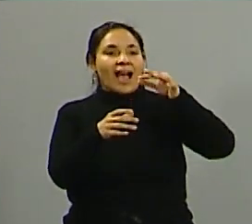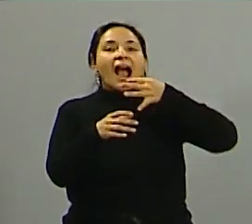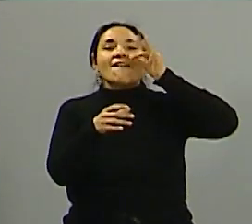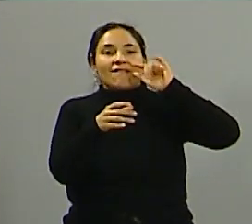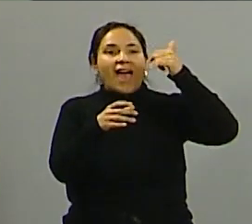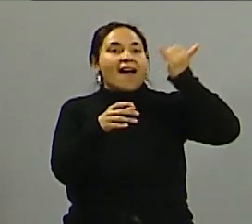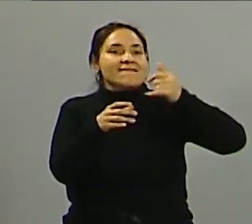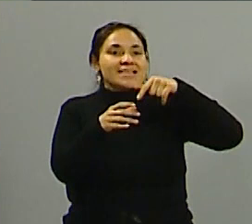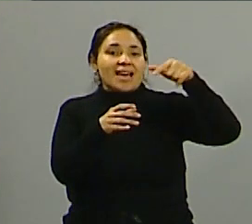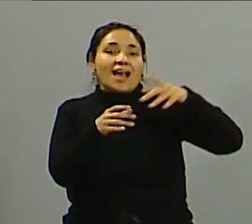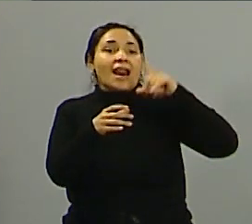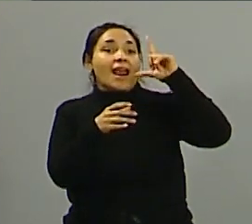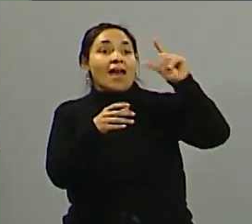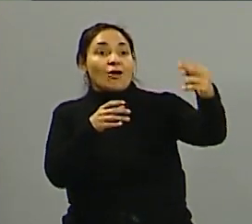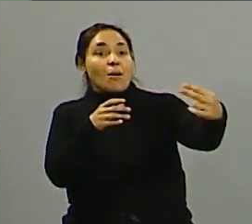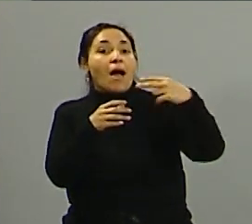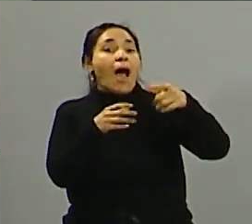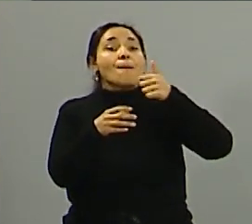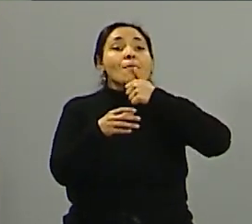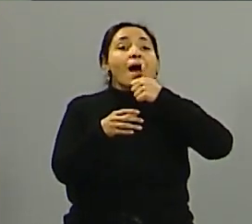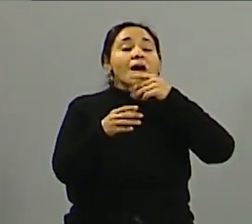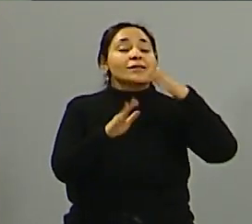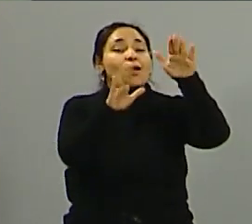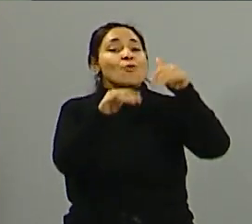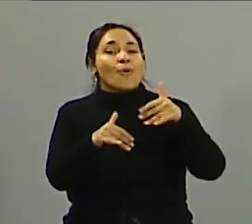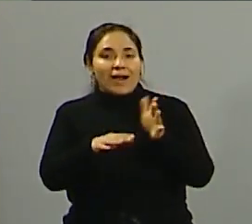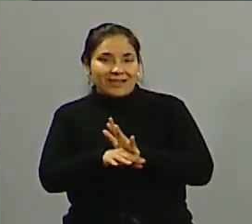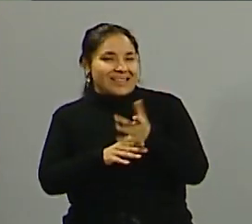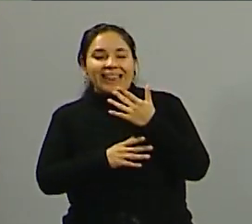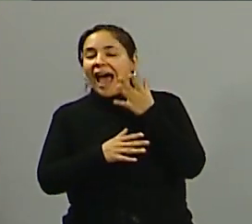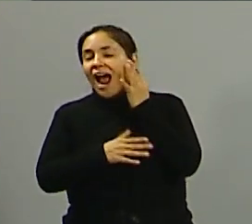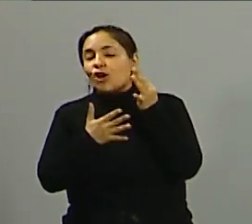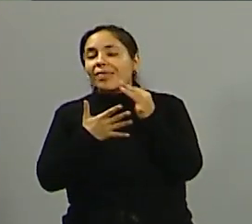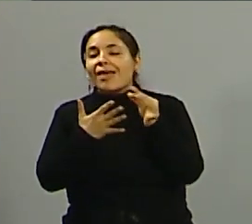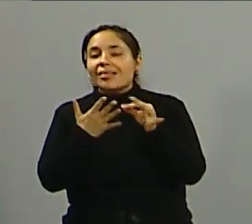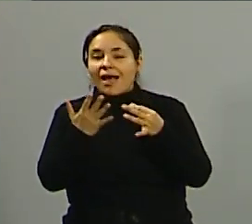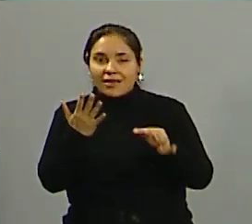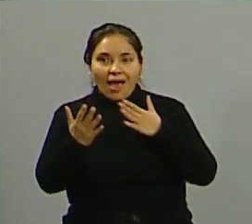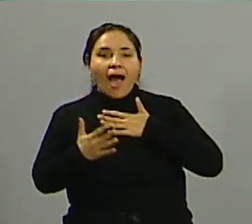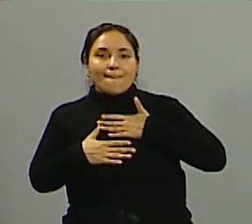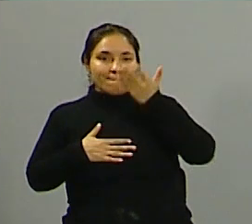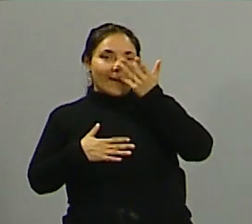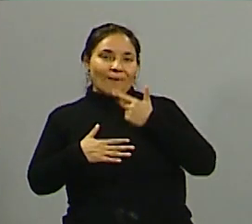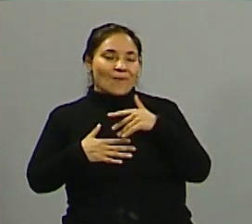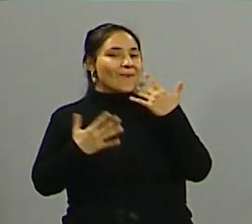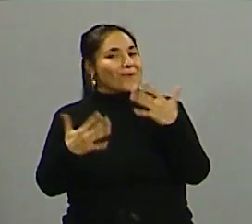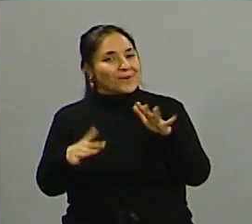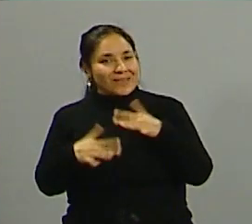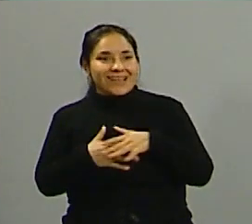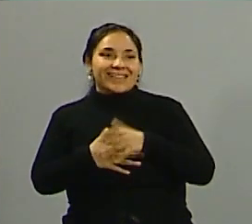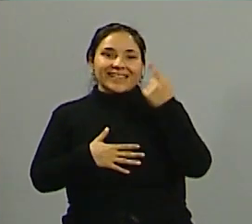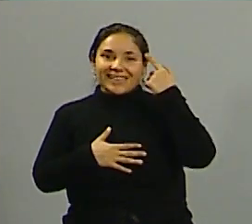Entonces tenías, nada, son ciertos pincelazos, ¿no? Que a mí me gustan mucho, me parecen súper